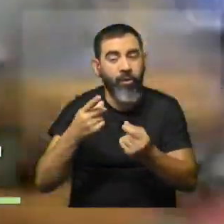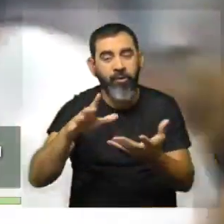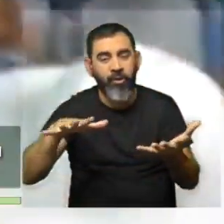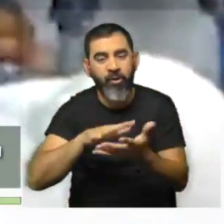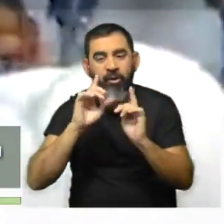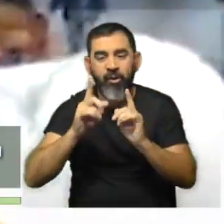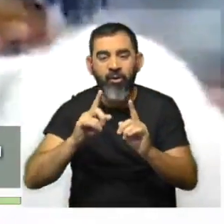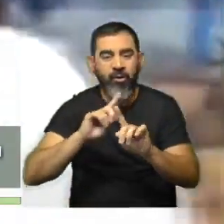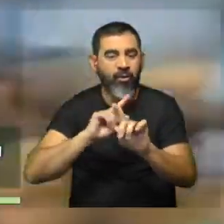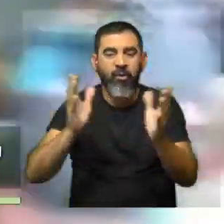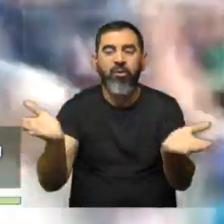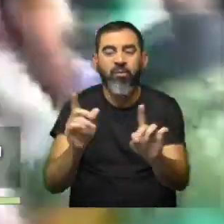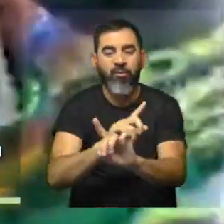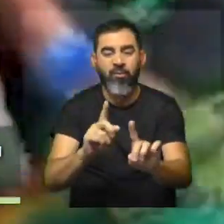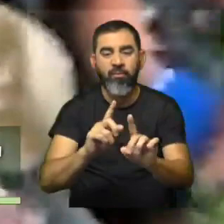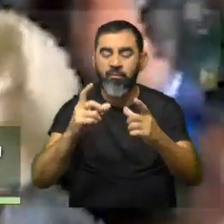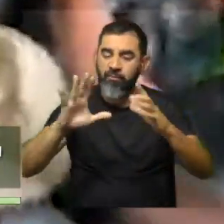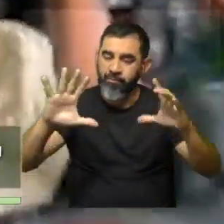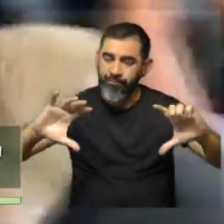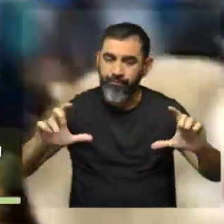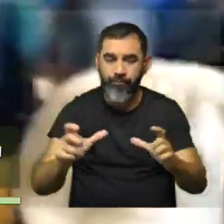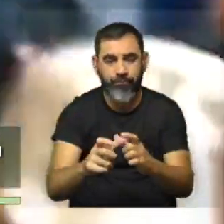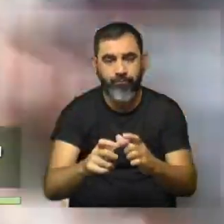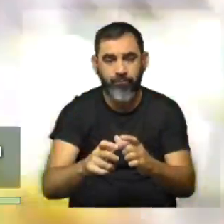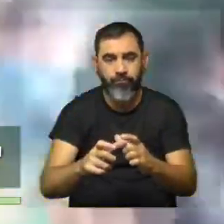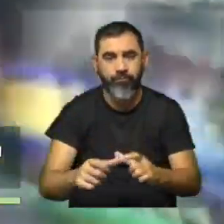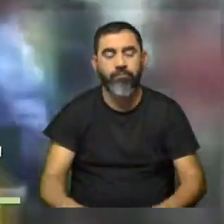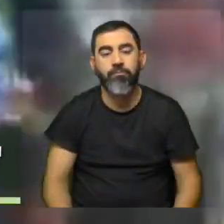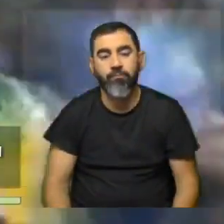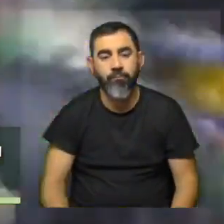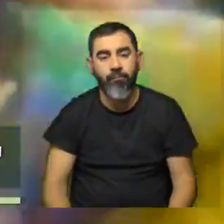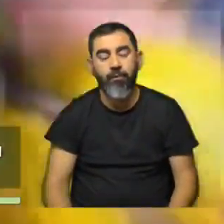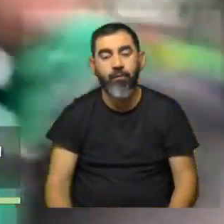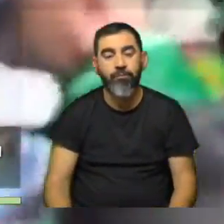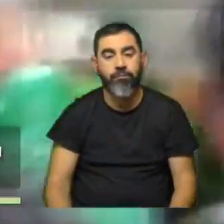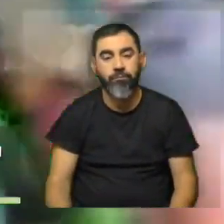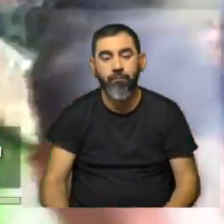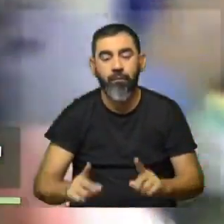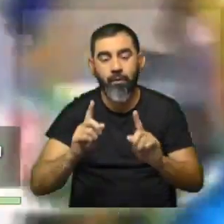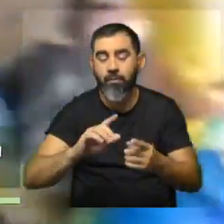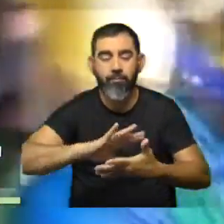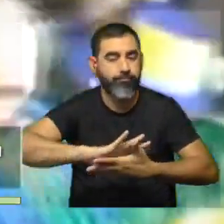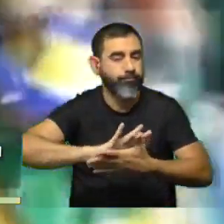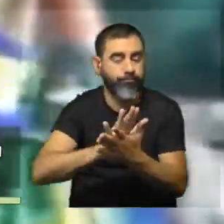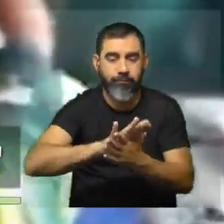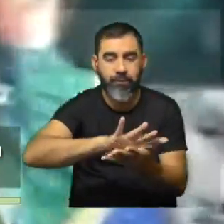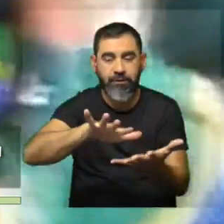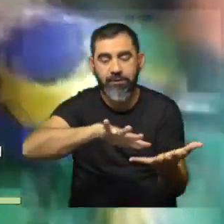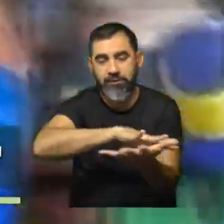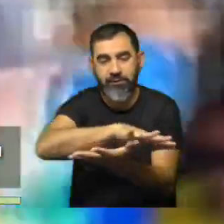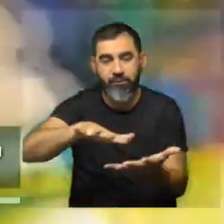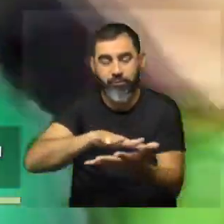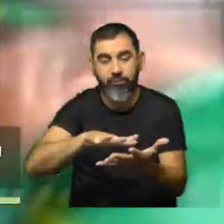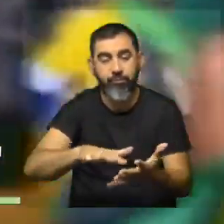que desalentarse y tienen que de alguna forma ser vistos con